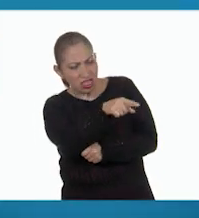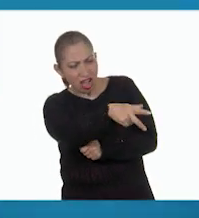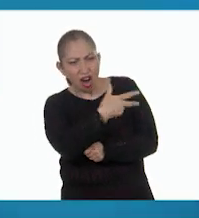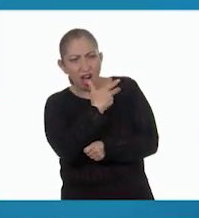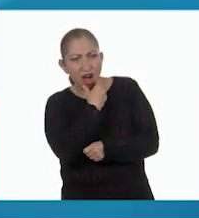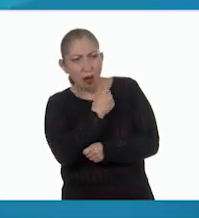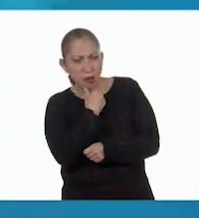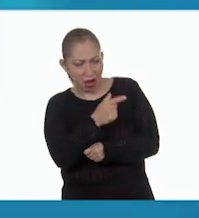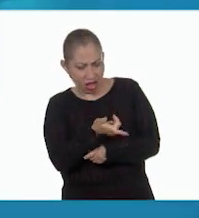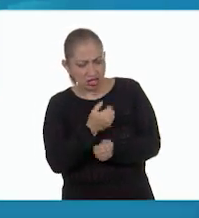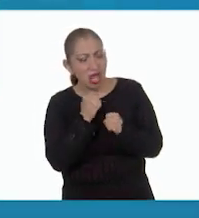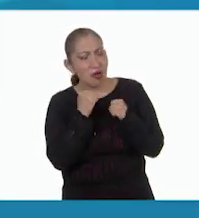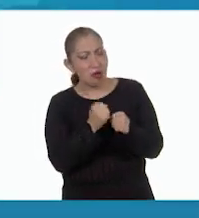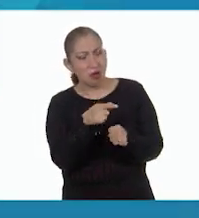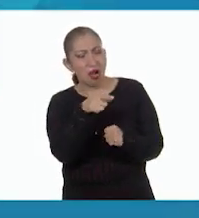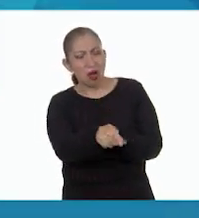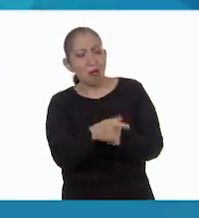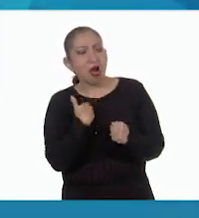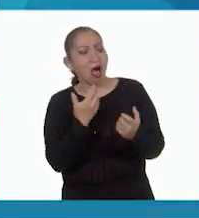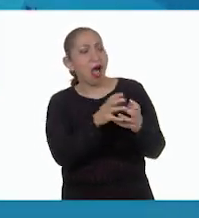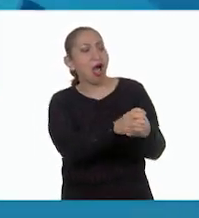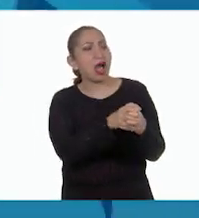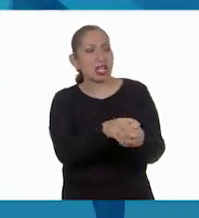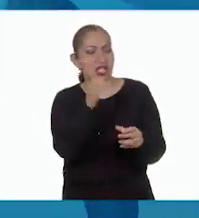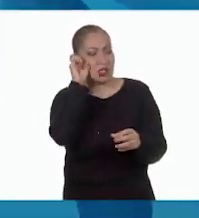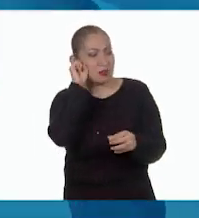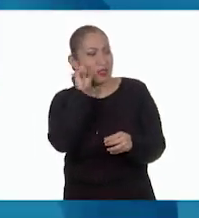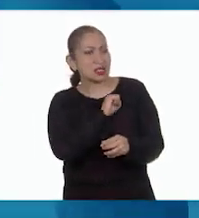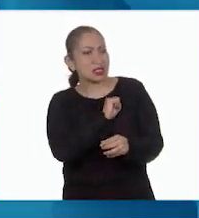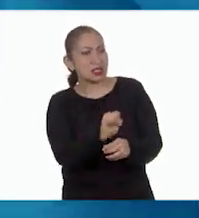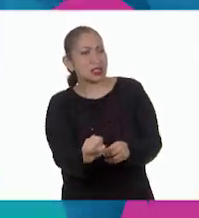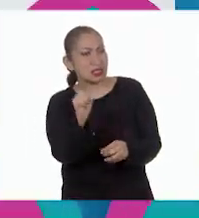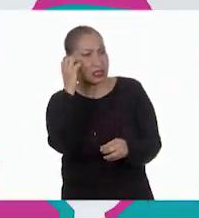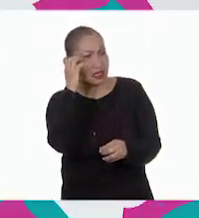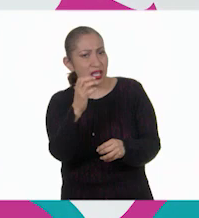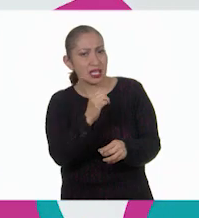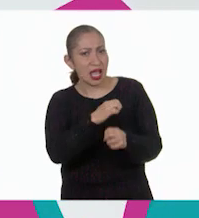un idólatra y, en definitiva, un salvaje y un enemigo.